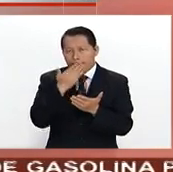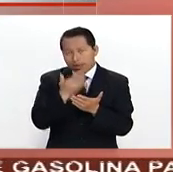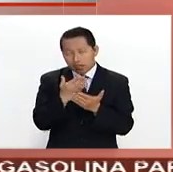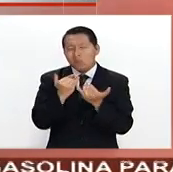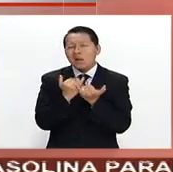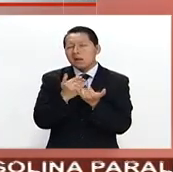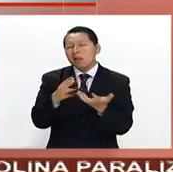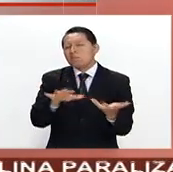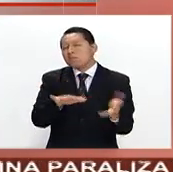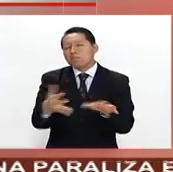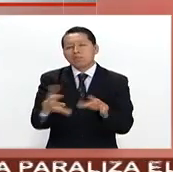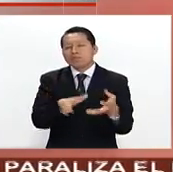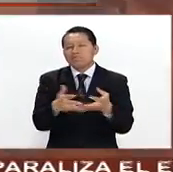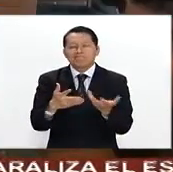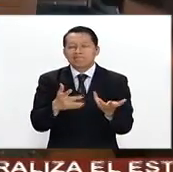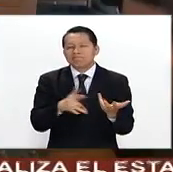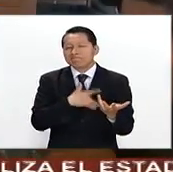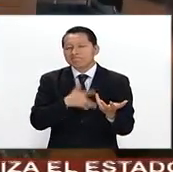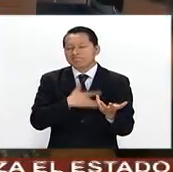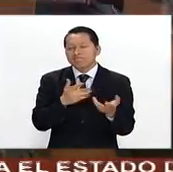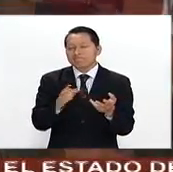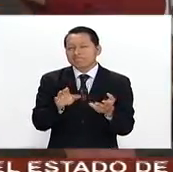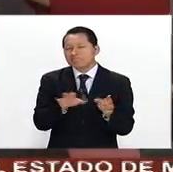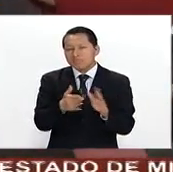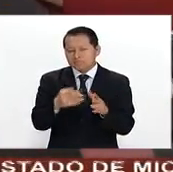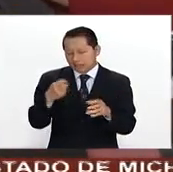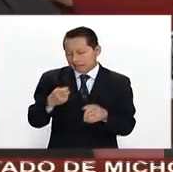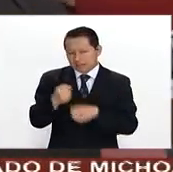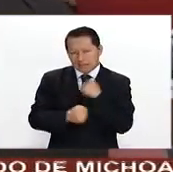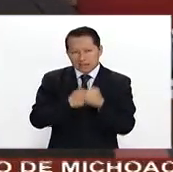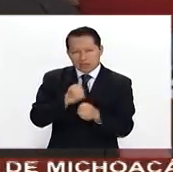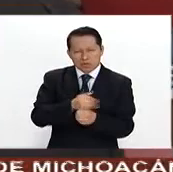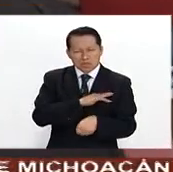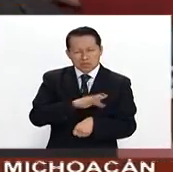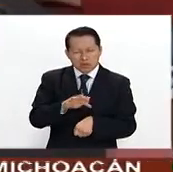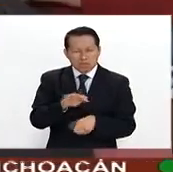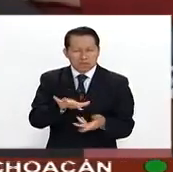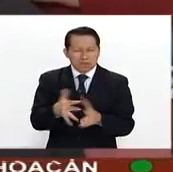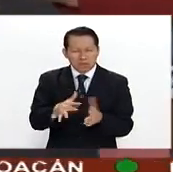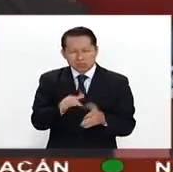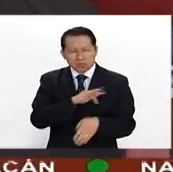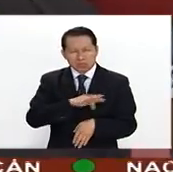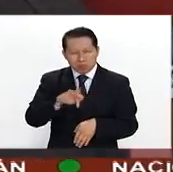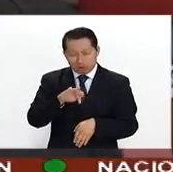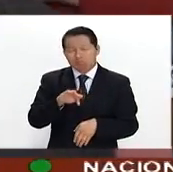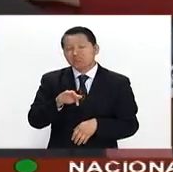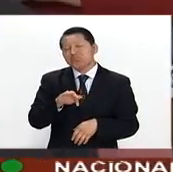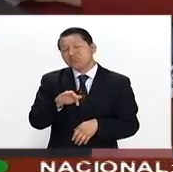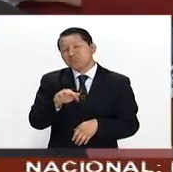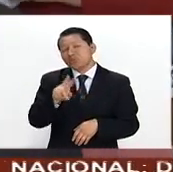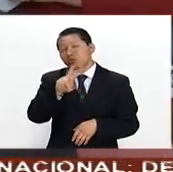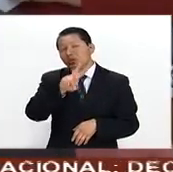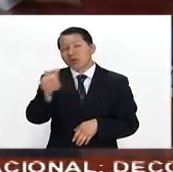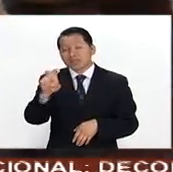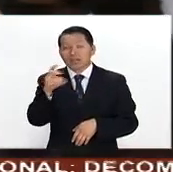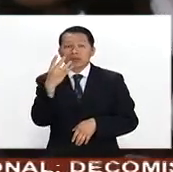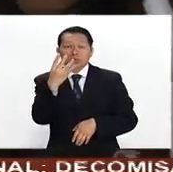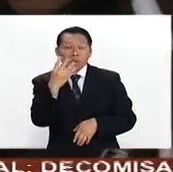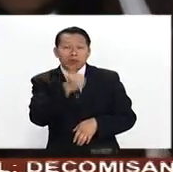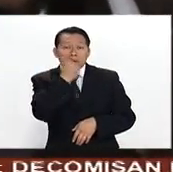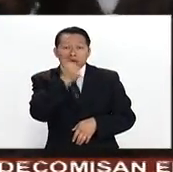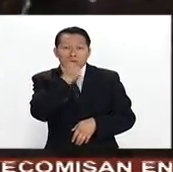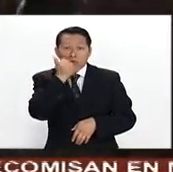tenido alrededor, de este año, tuvimos alrededor de más de 204 alumnos